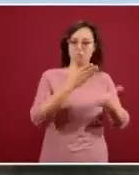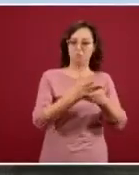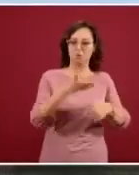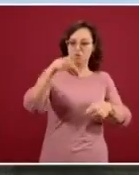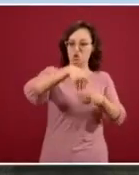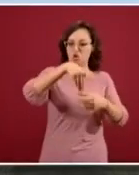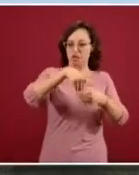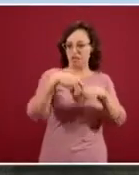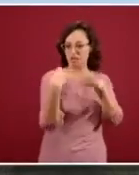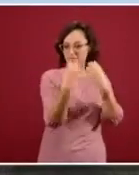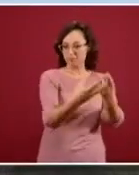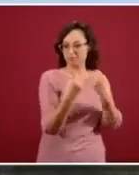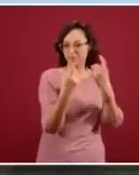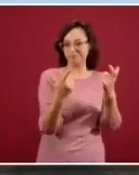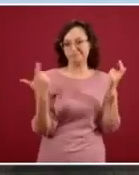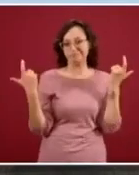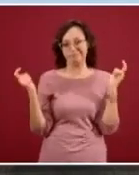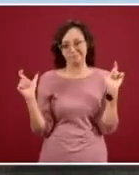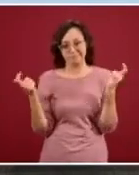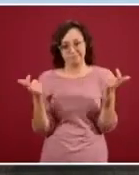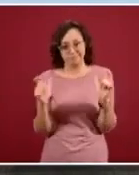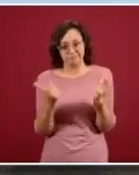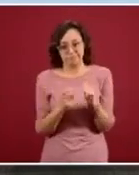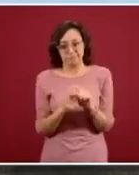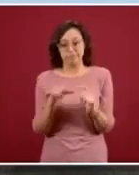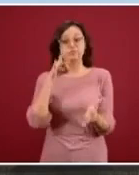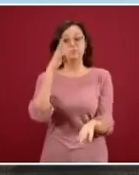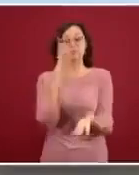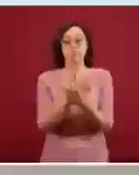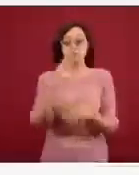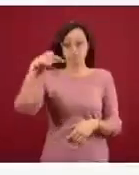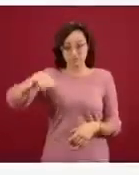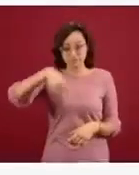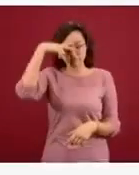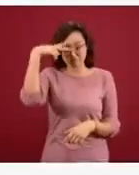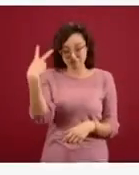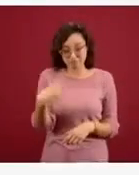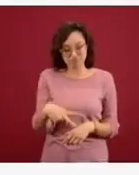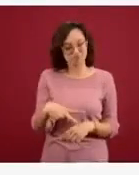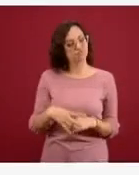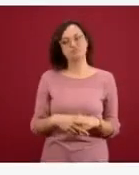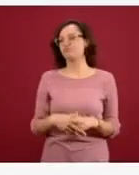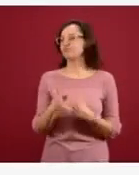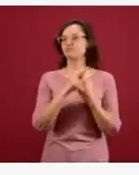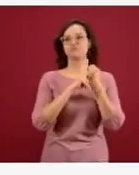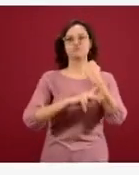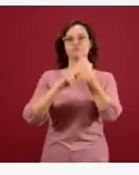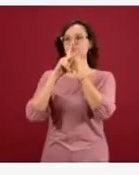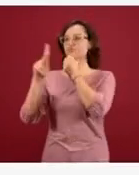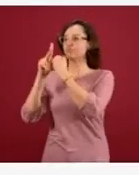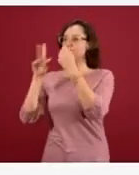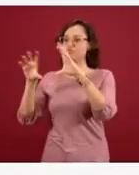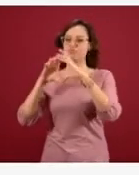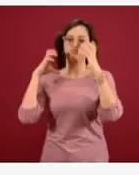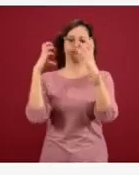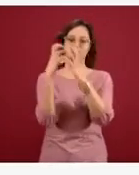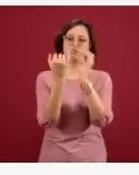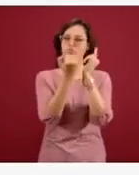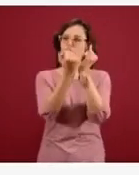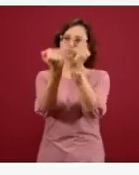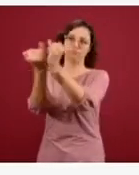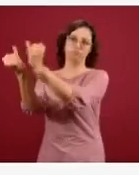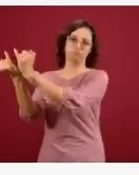una situación que únicamente esté viviendo este país, es en todos los países del mundo. Y por